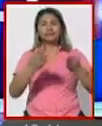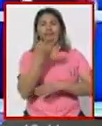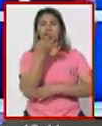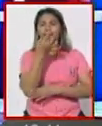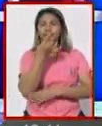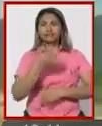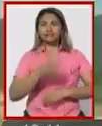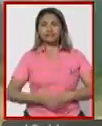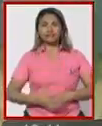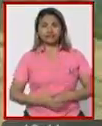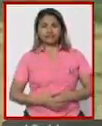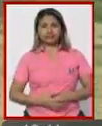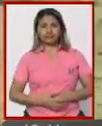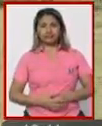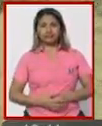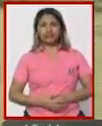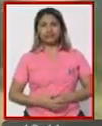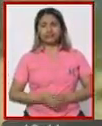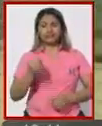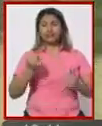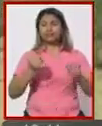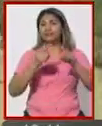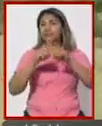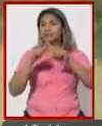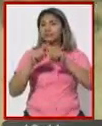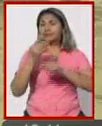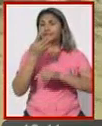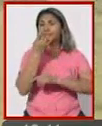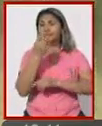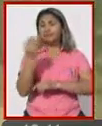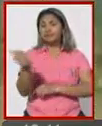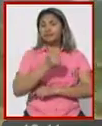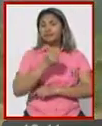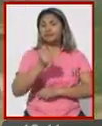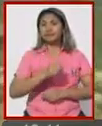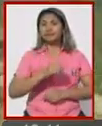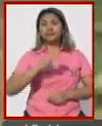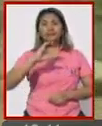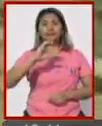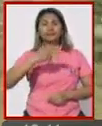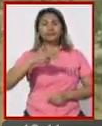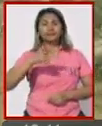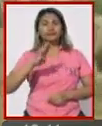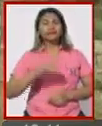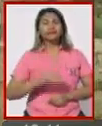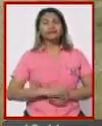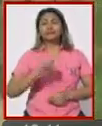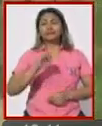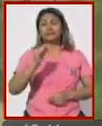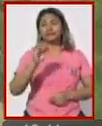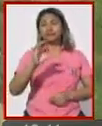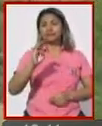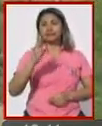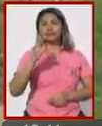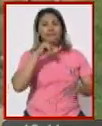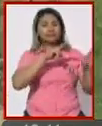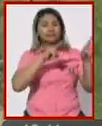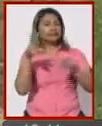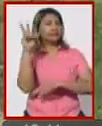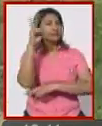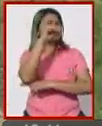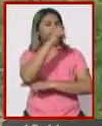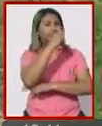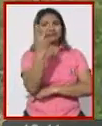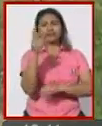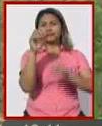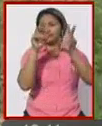cocaína. Una patrulla de agentes de narcóticos circulaba por la zona de Chimboco en el municipio de Sacaba. Observaron actitudes sospechosas